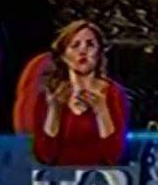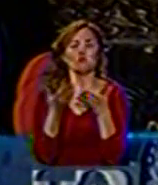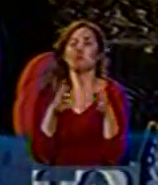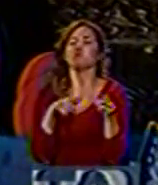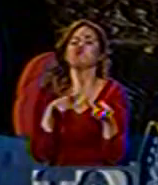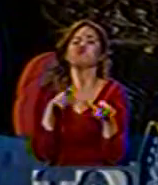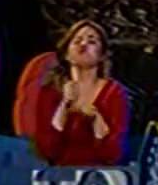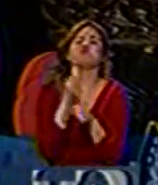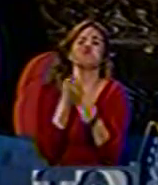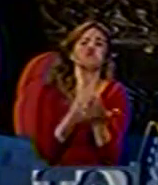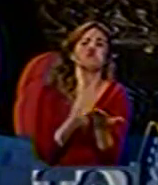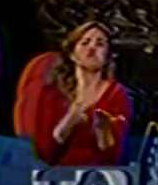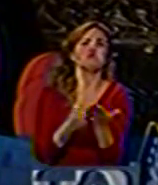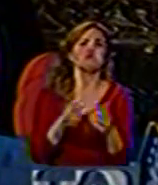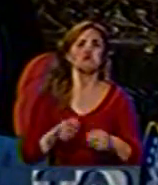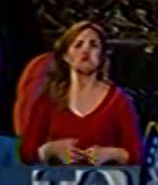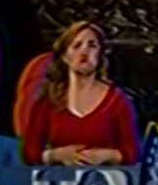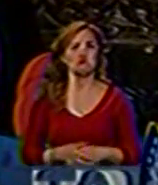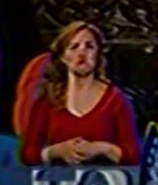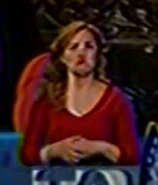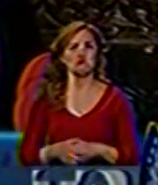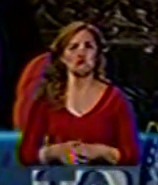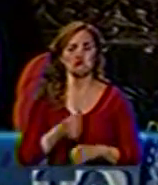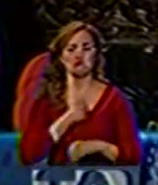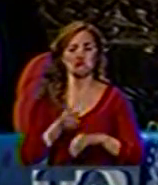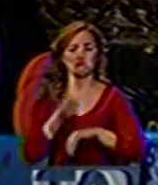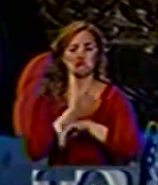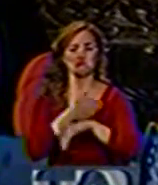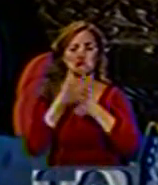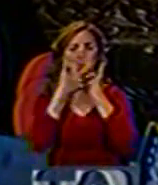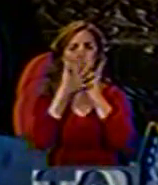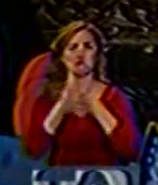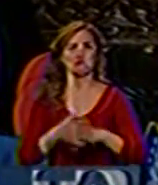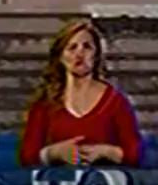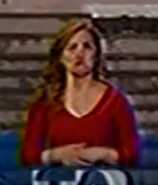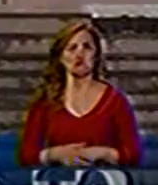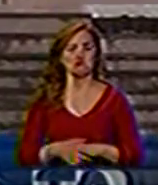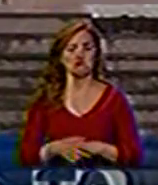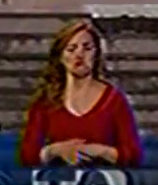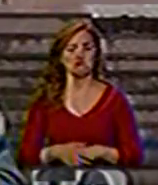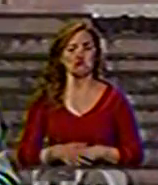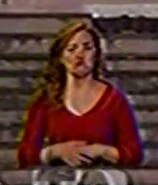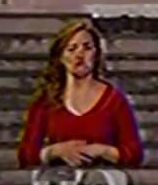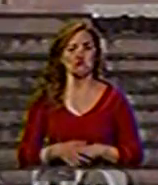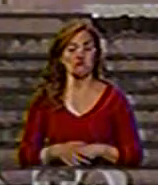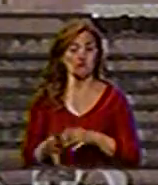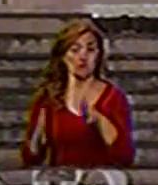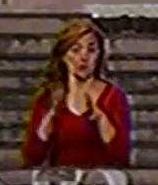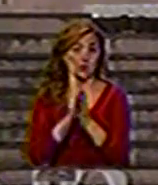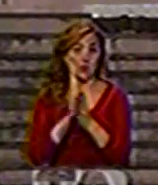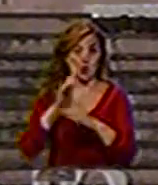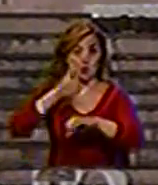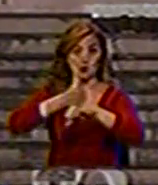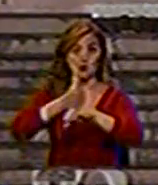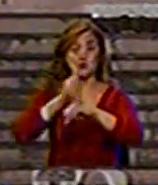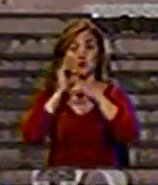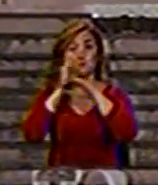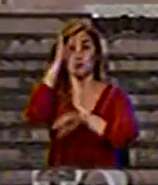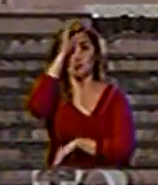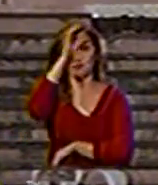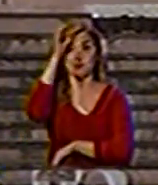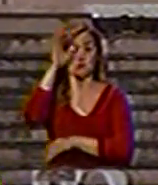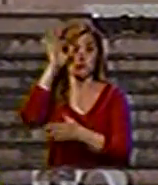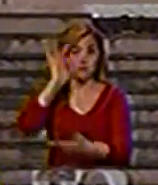están haciendo e incluso sus propios antecedentes penales. Por su parte, la Conferencia Episcopal, mediante